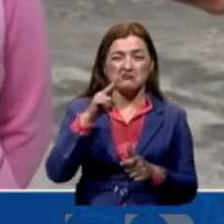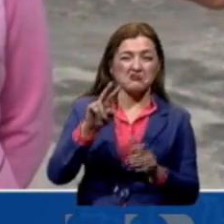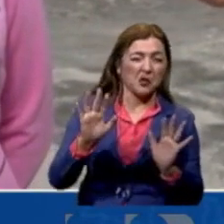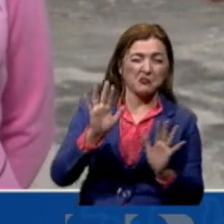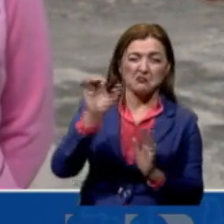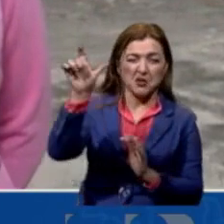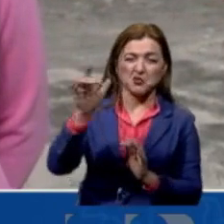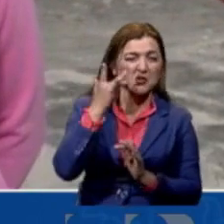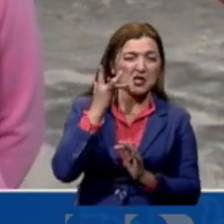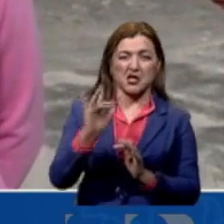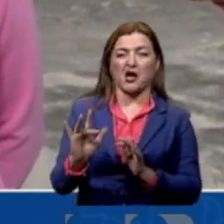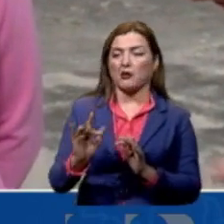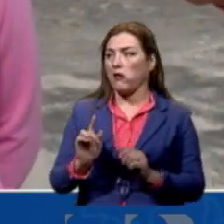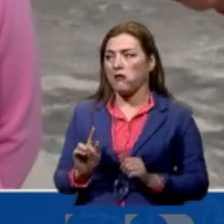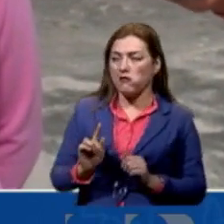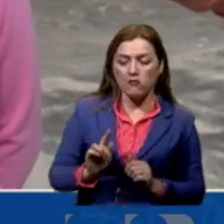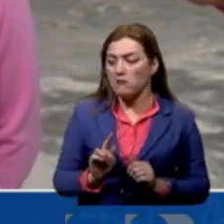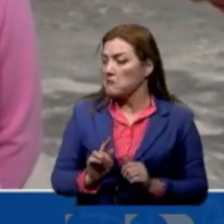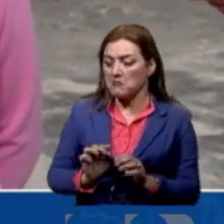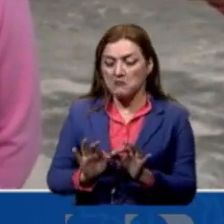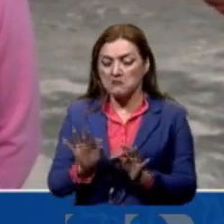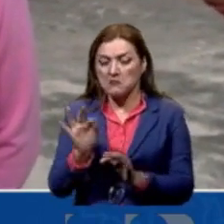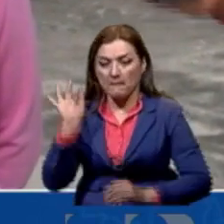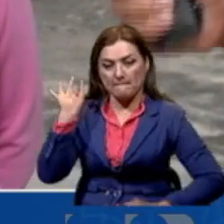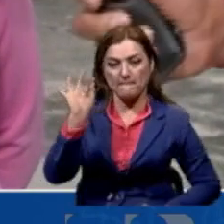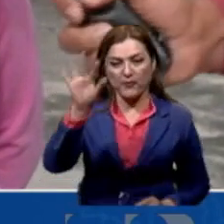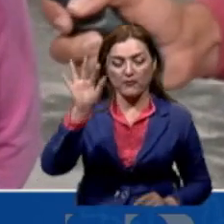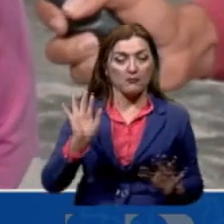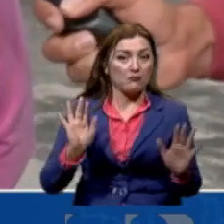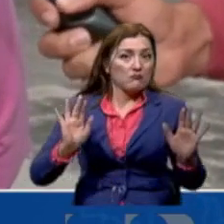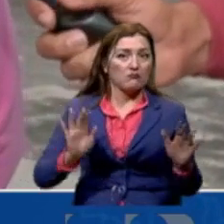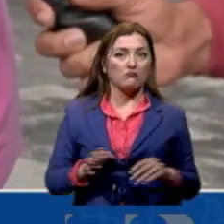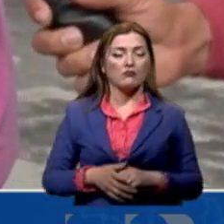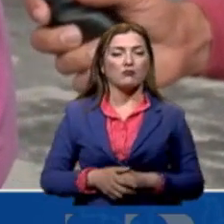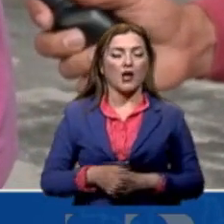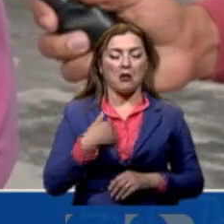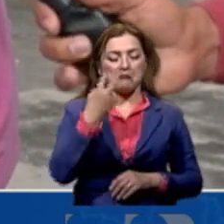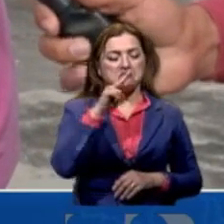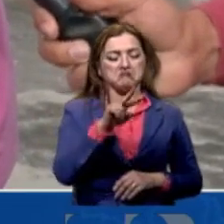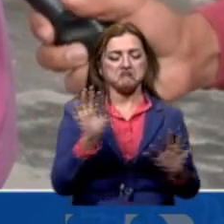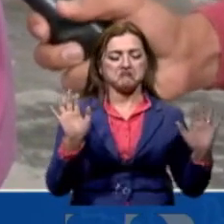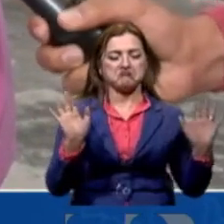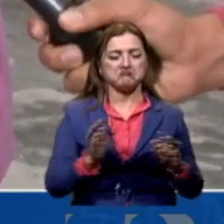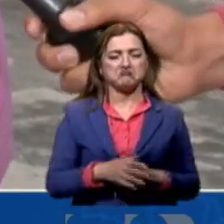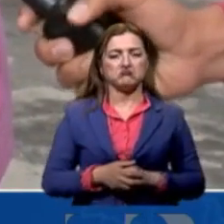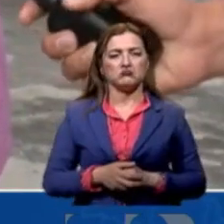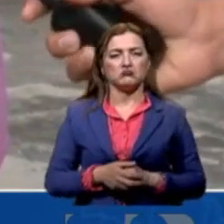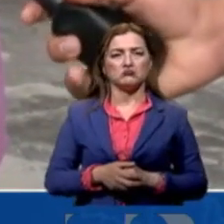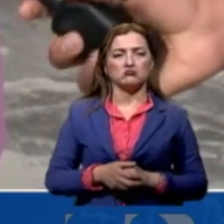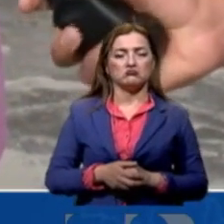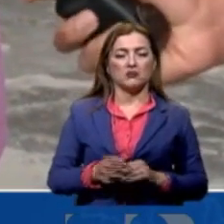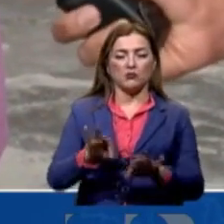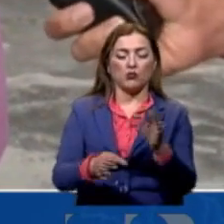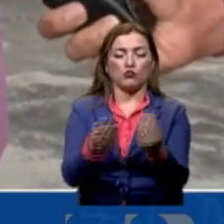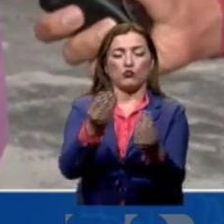estaba provocando este incendio, lanzó algún elemento inflamable? No, en aquel momento cuando inició el